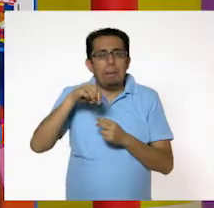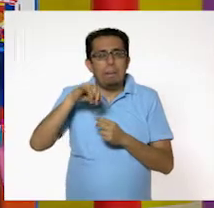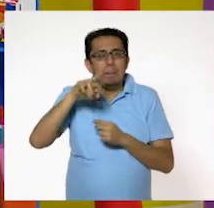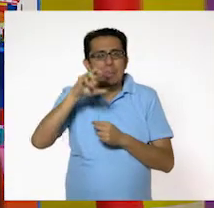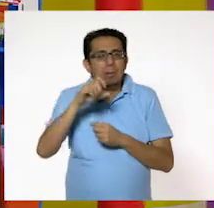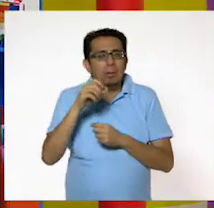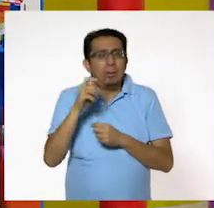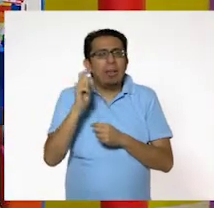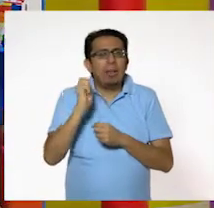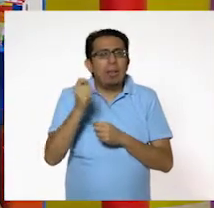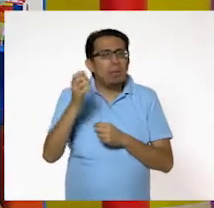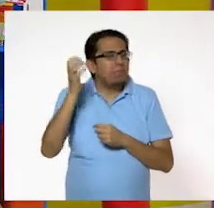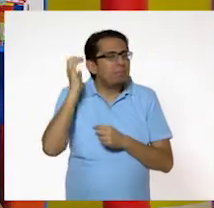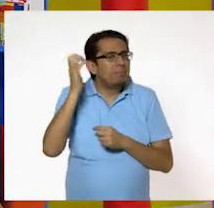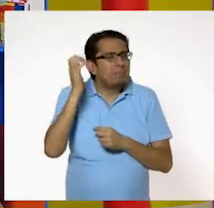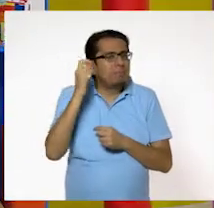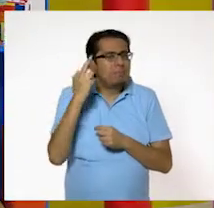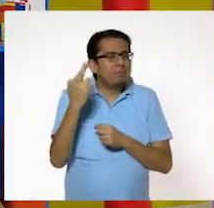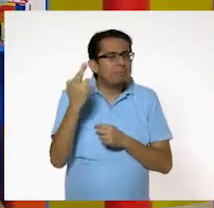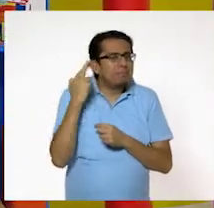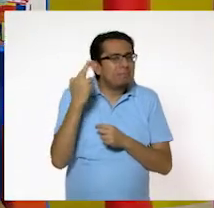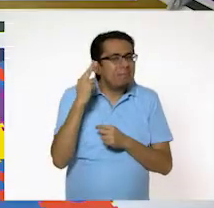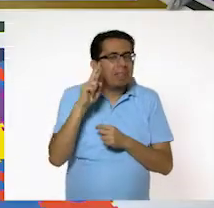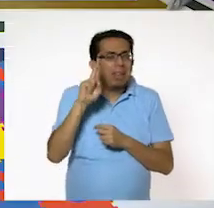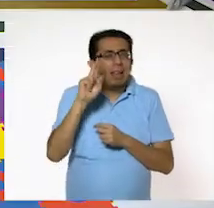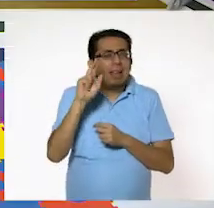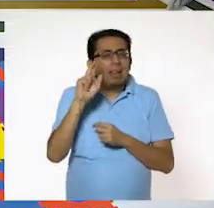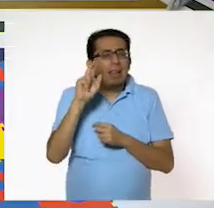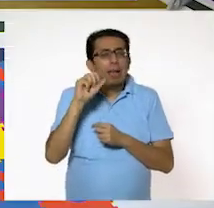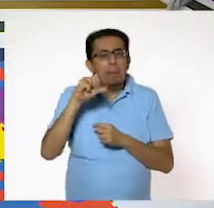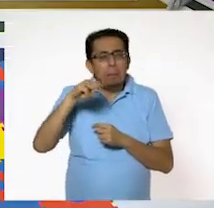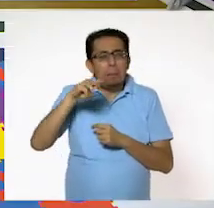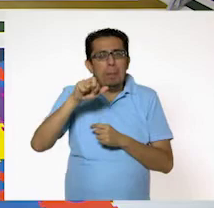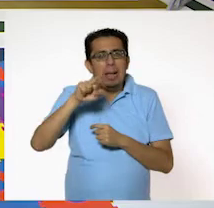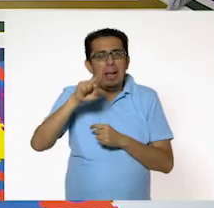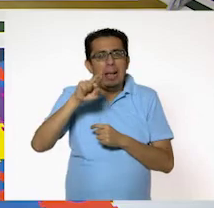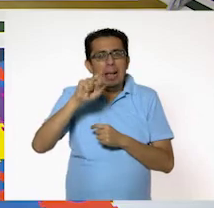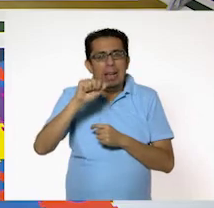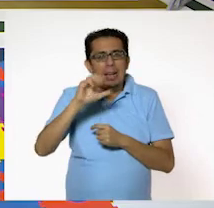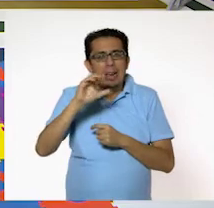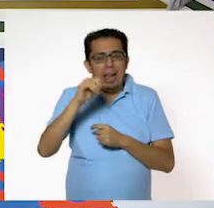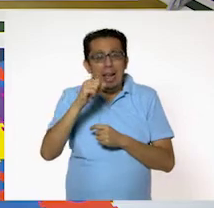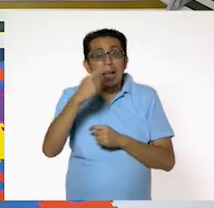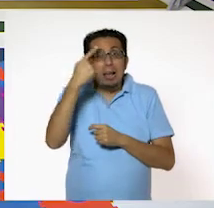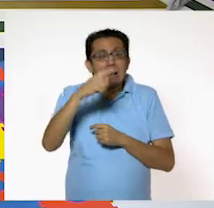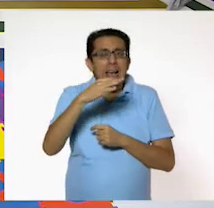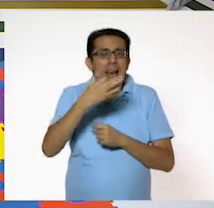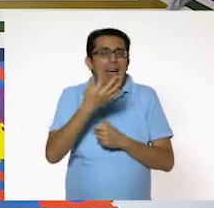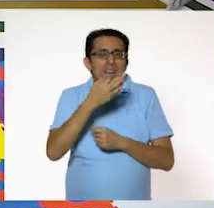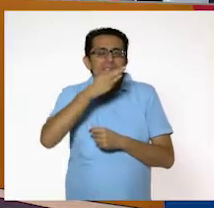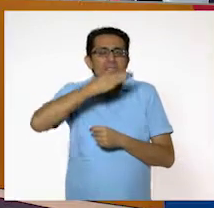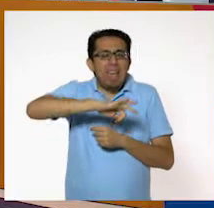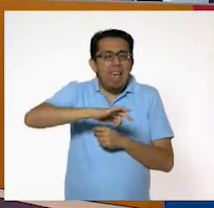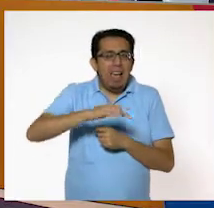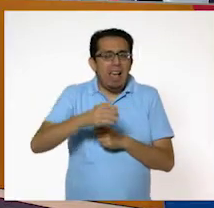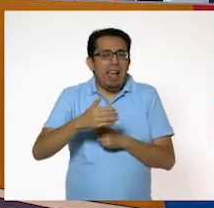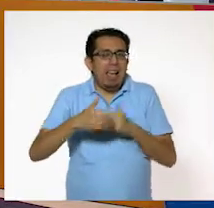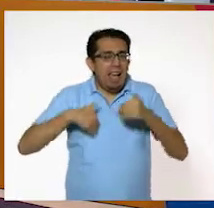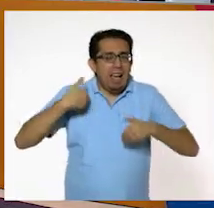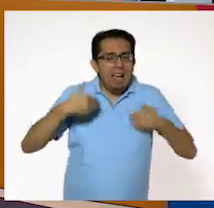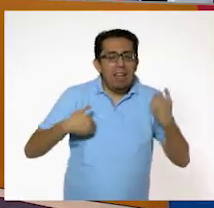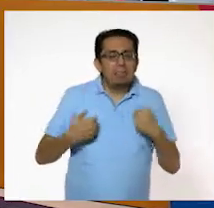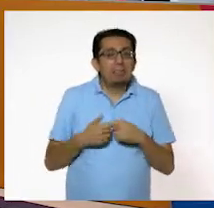una maraca. Unas maracas pachangueras. Exactamente. Unas maracas pachangueras.